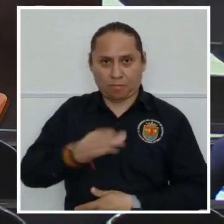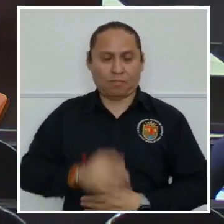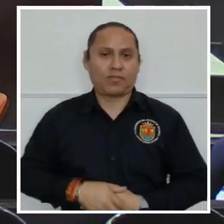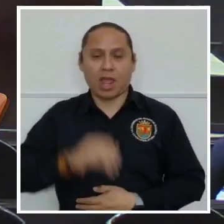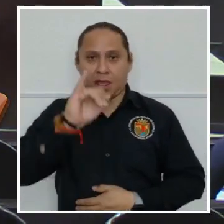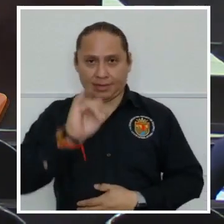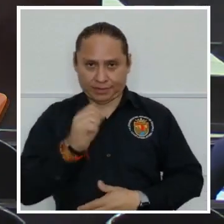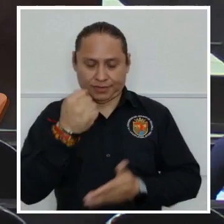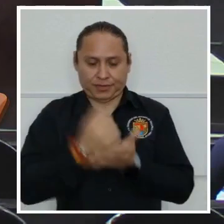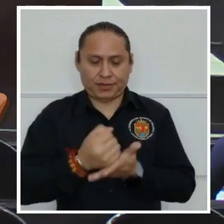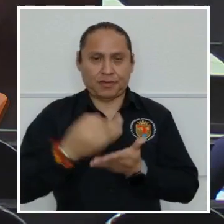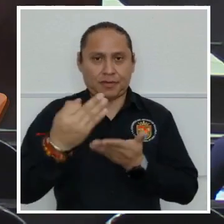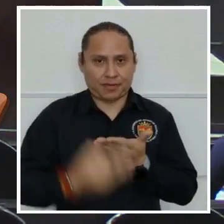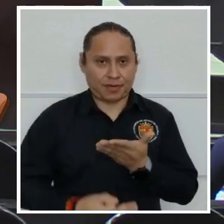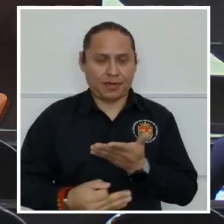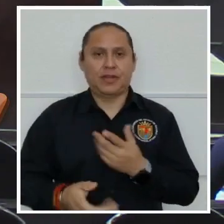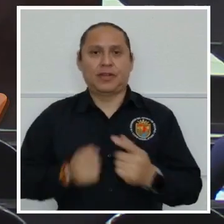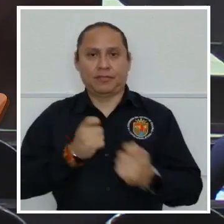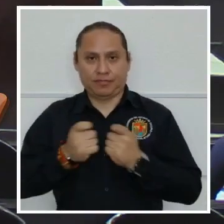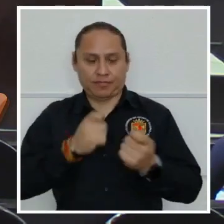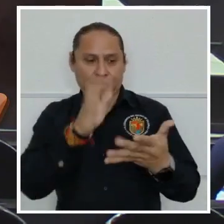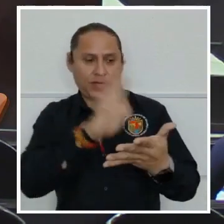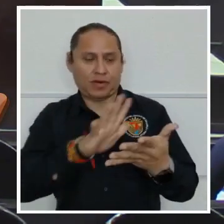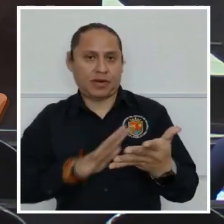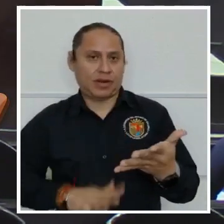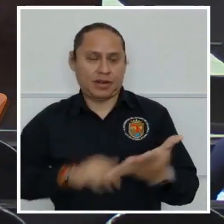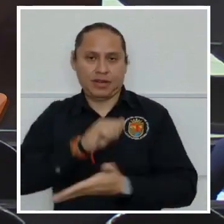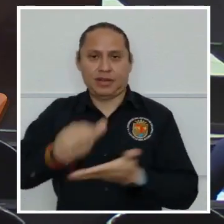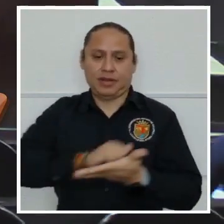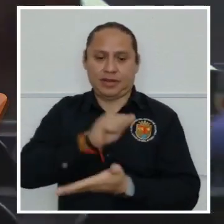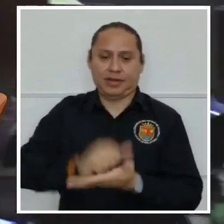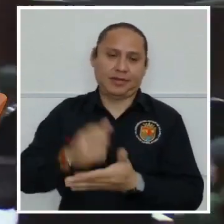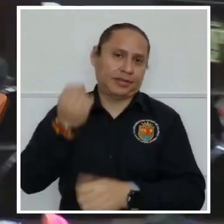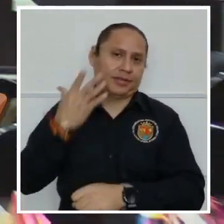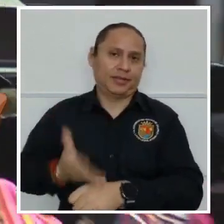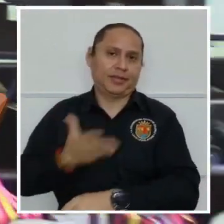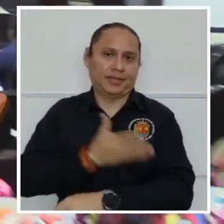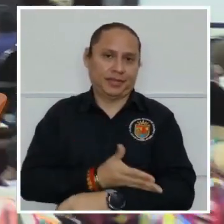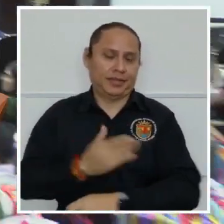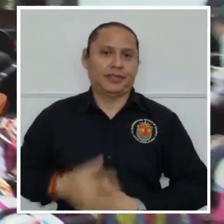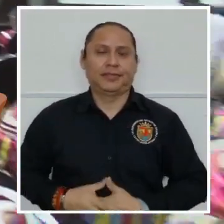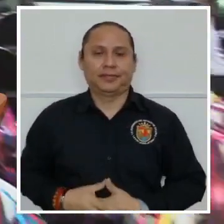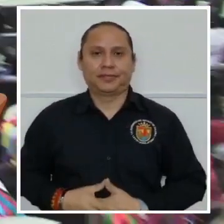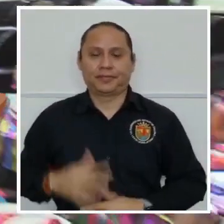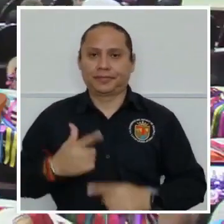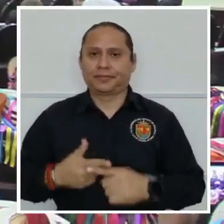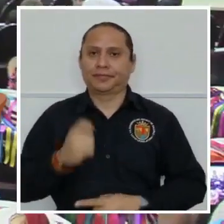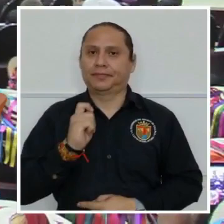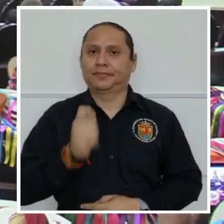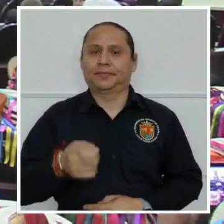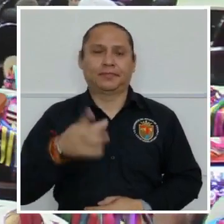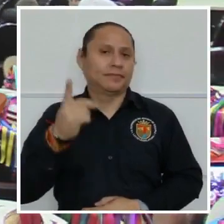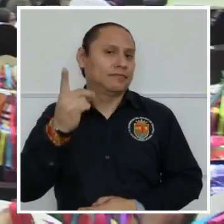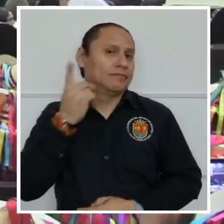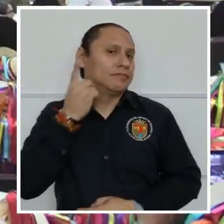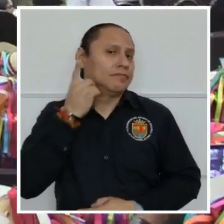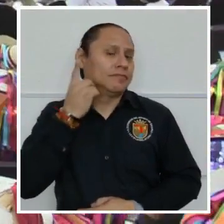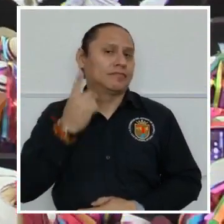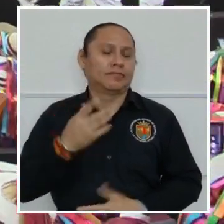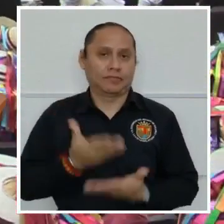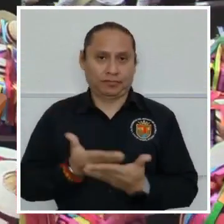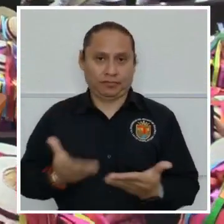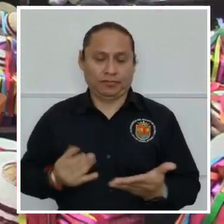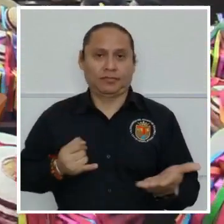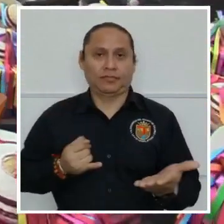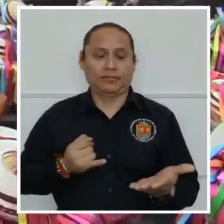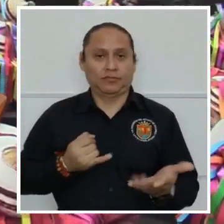la honorable Asamblea si se aprueba la dispensa de la lectura del acta de la sesión anterior. Las legisladoras y los legisladores